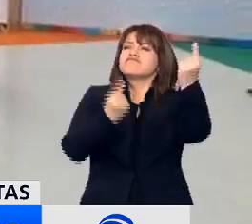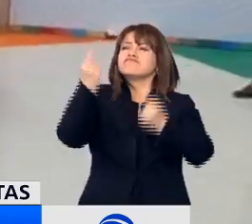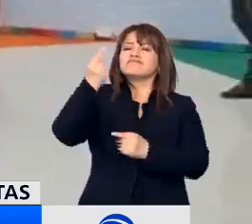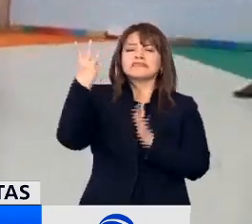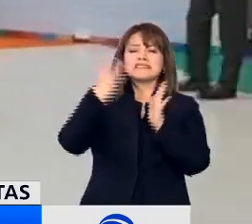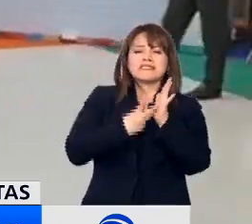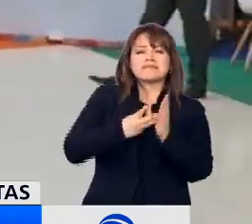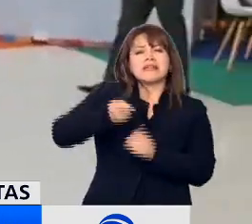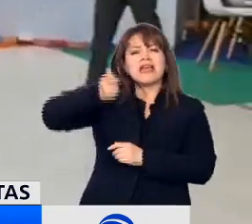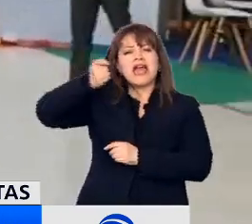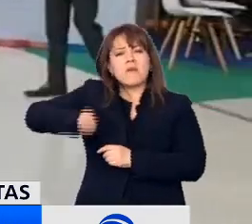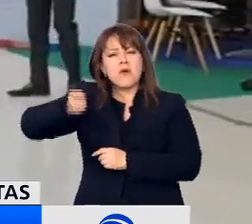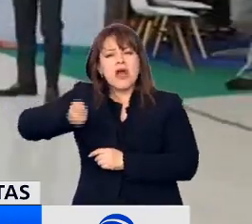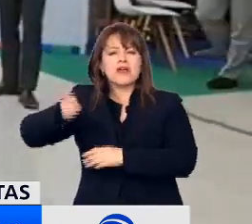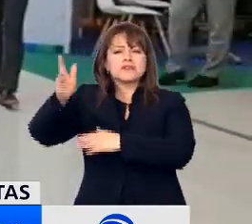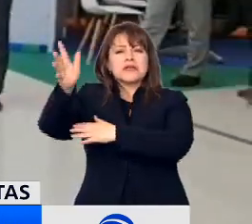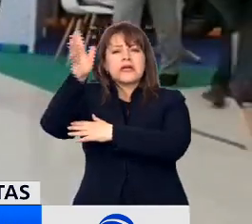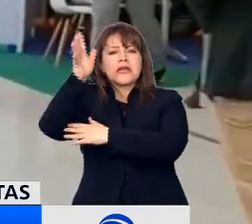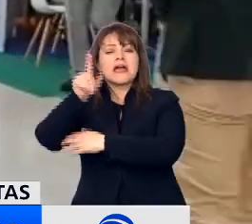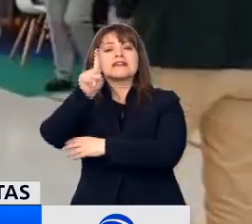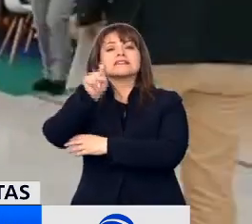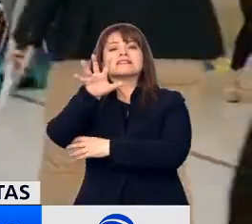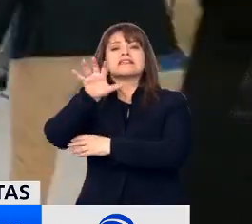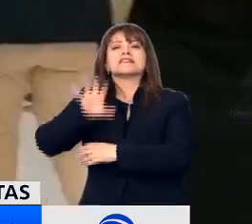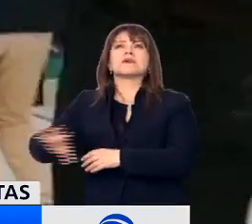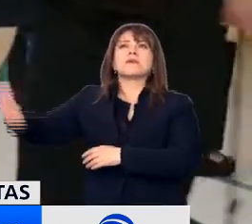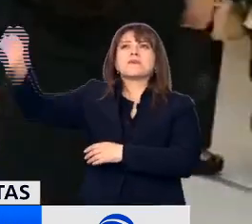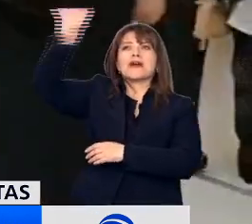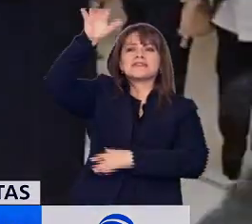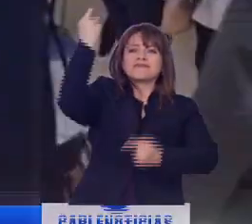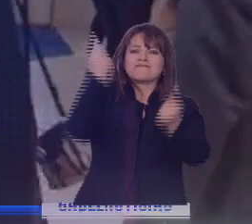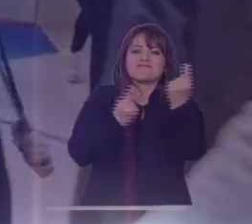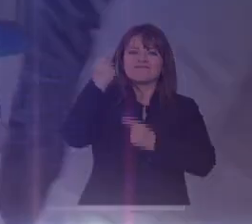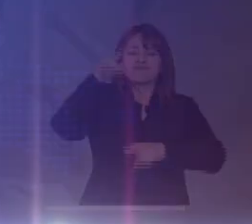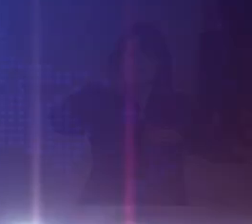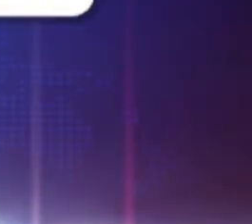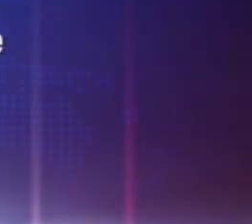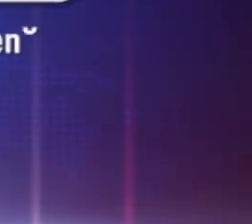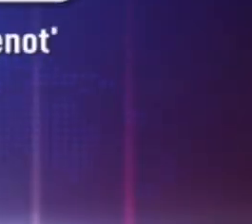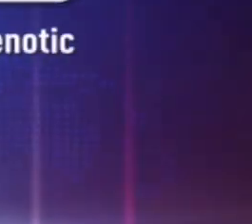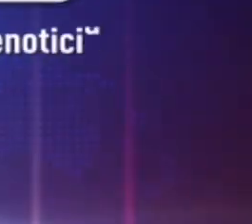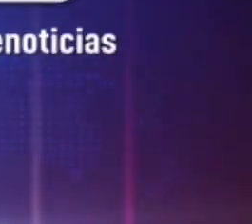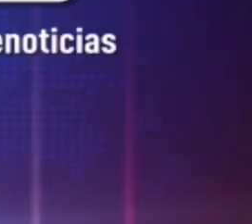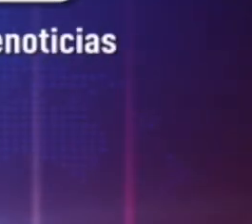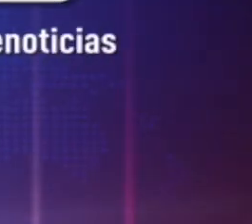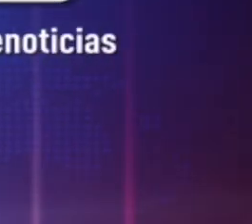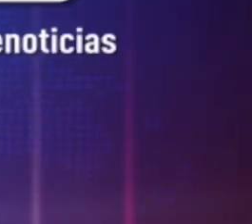entre invitados y expositores de 65 países. Lewis Foretz, Cable Noticias.